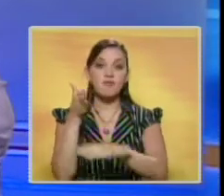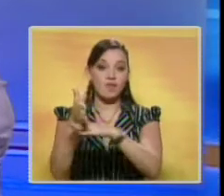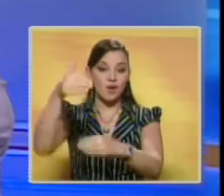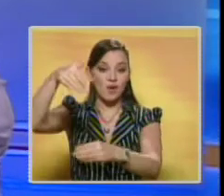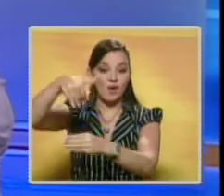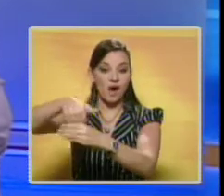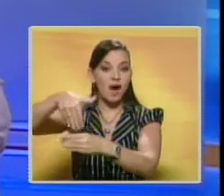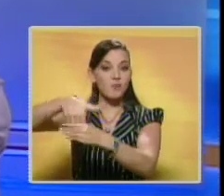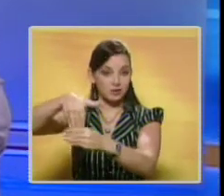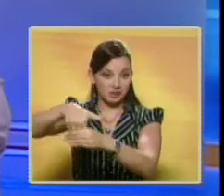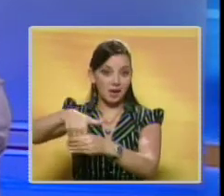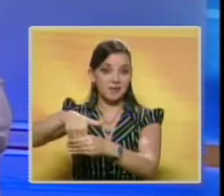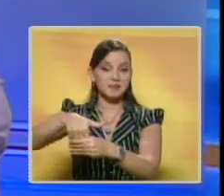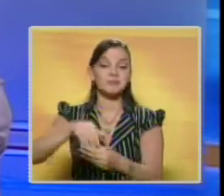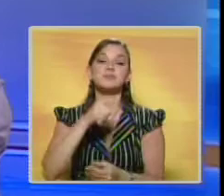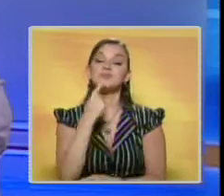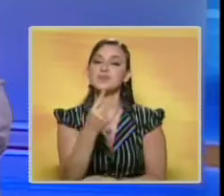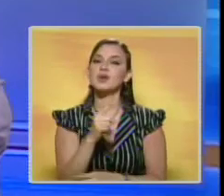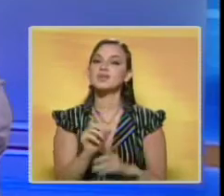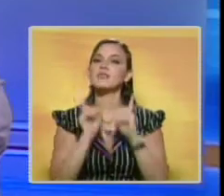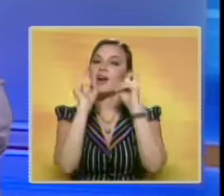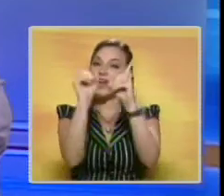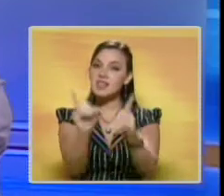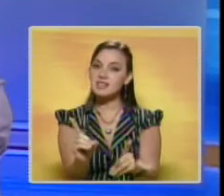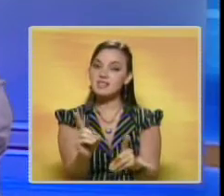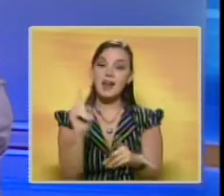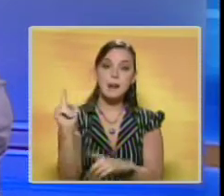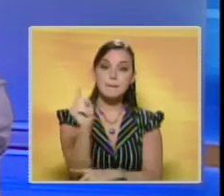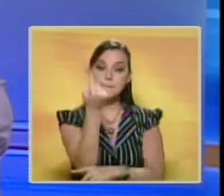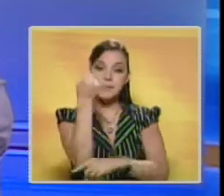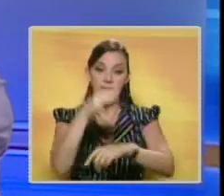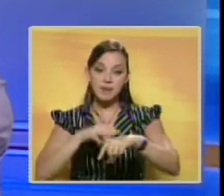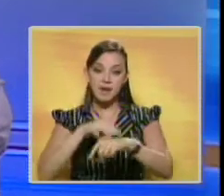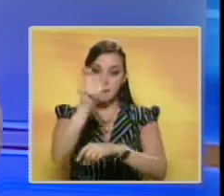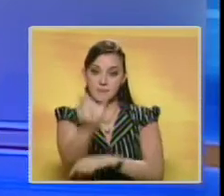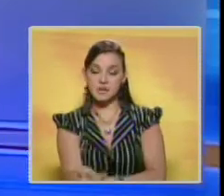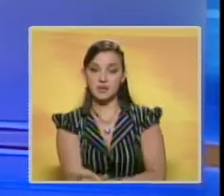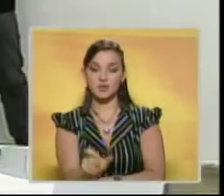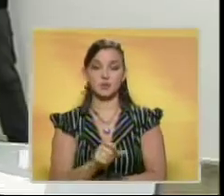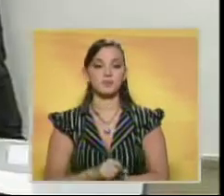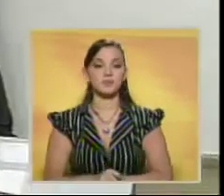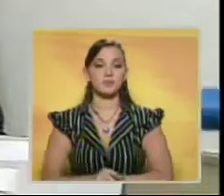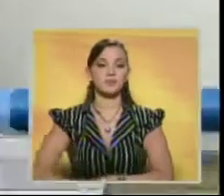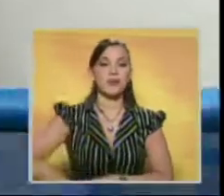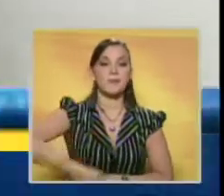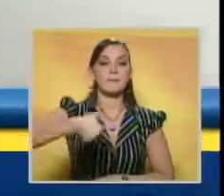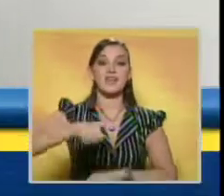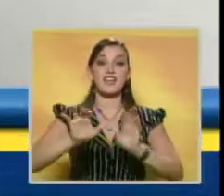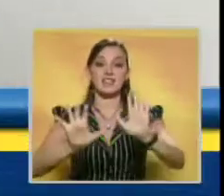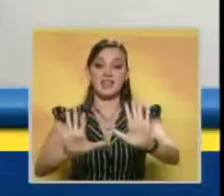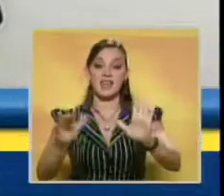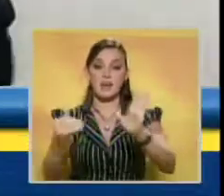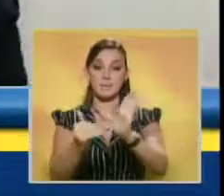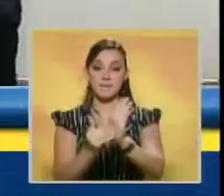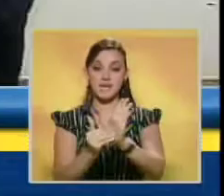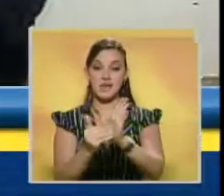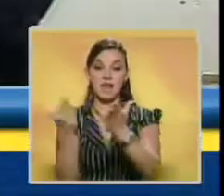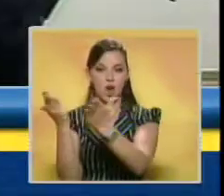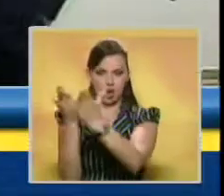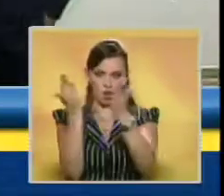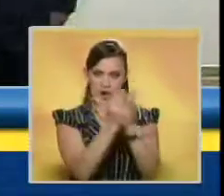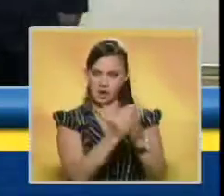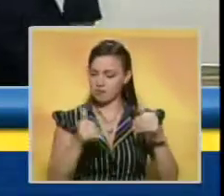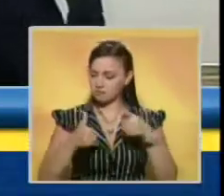elecciones legislativas que definirán el mandato del actual primer ministro Benjamín Netanyahu. Más de 10.000 colegios electorales